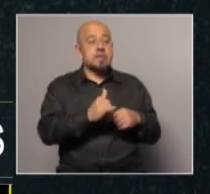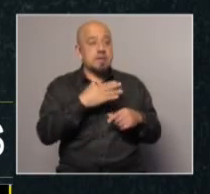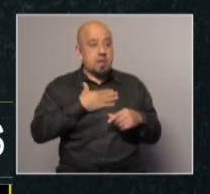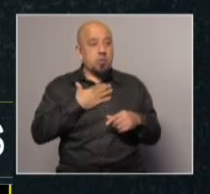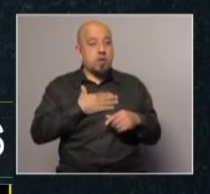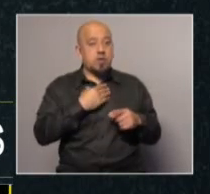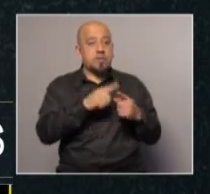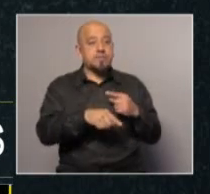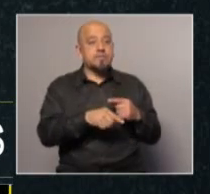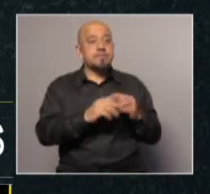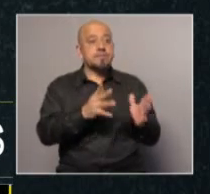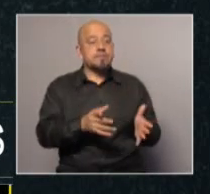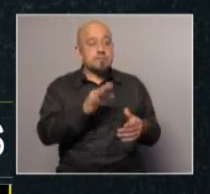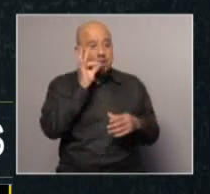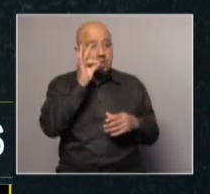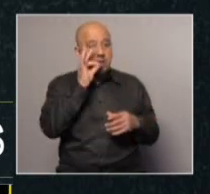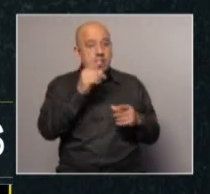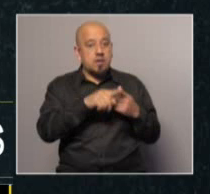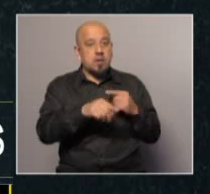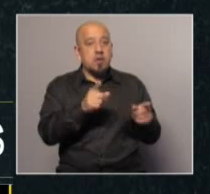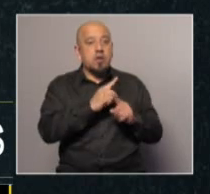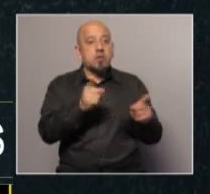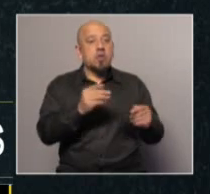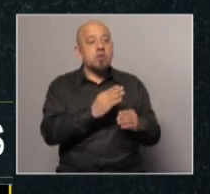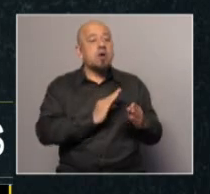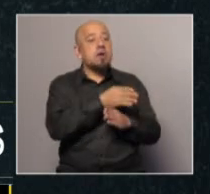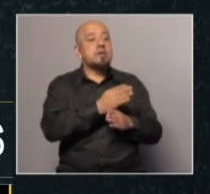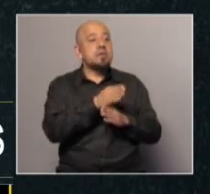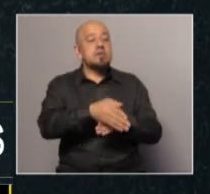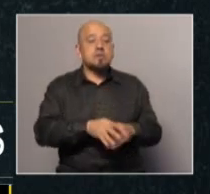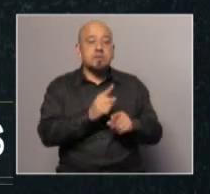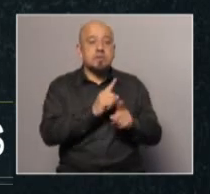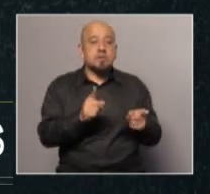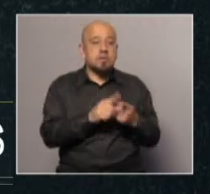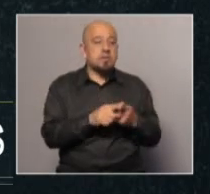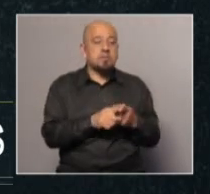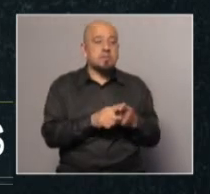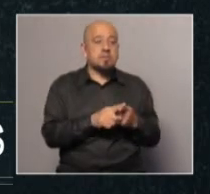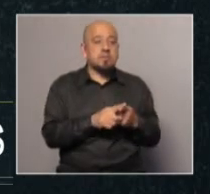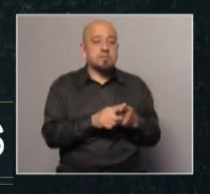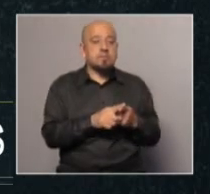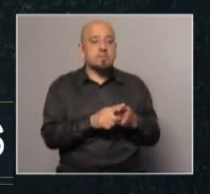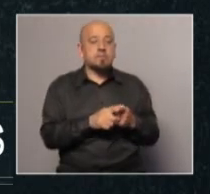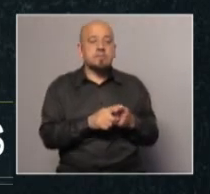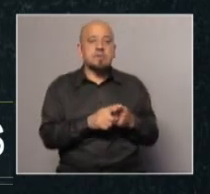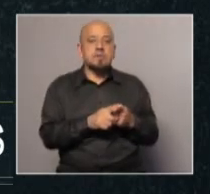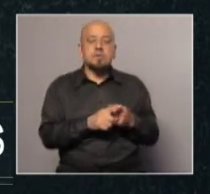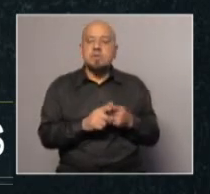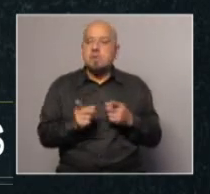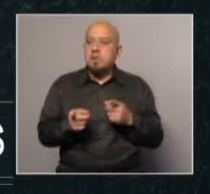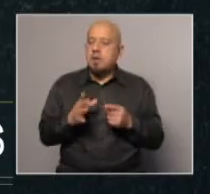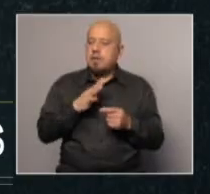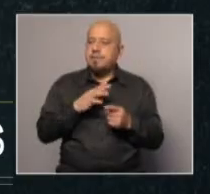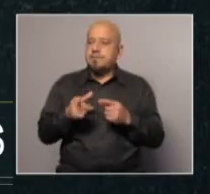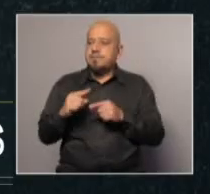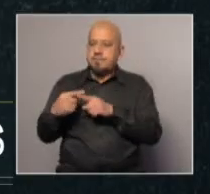al que la población uruguaya paradójicamente todavía no puede acceder, ¿no? O no puede acceder de la mejor forma. Claro, seguramente hay algo